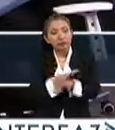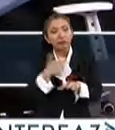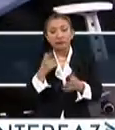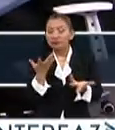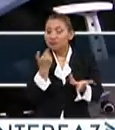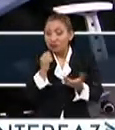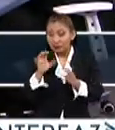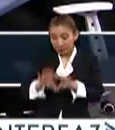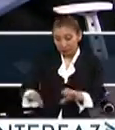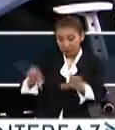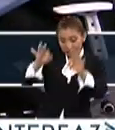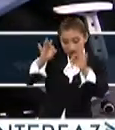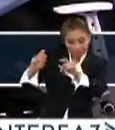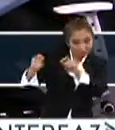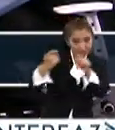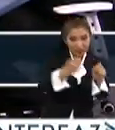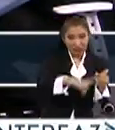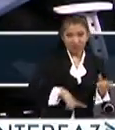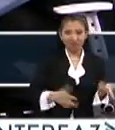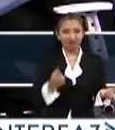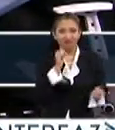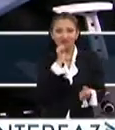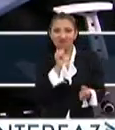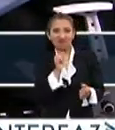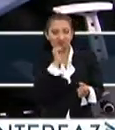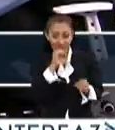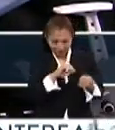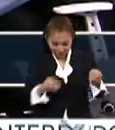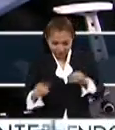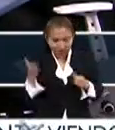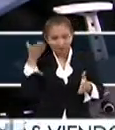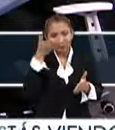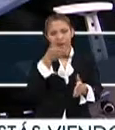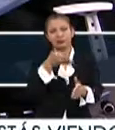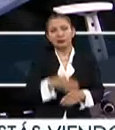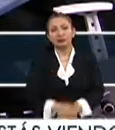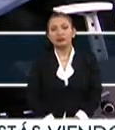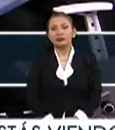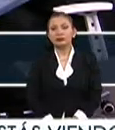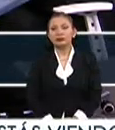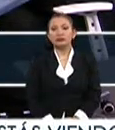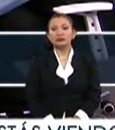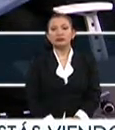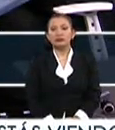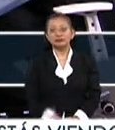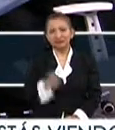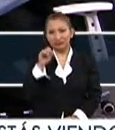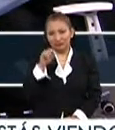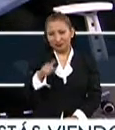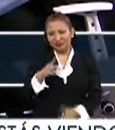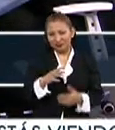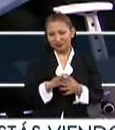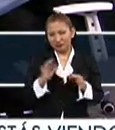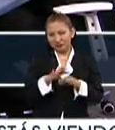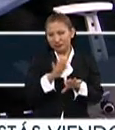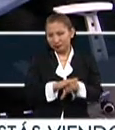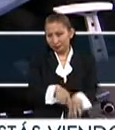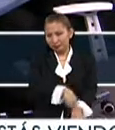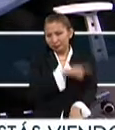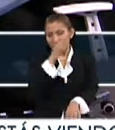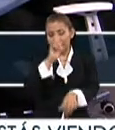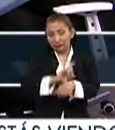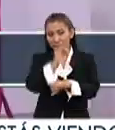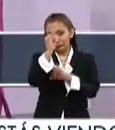las herramientas digitales otorgadas por el Estado y que hay que movernos hacia allá. Claro. Y precisamente, Jorge, platícanos un poco más sobre este